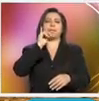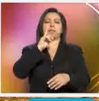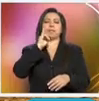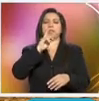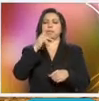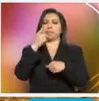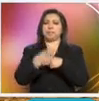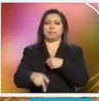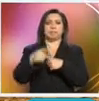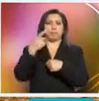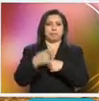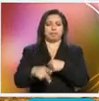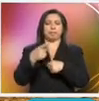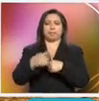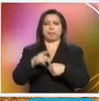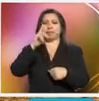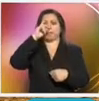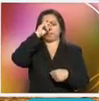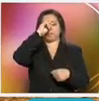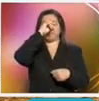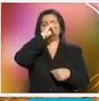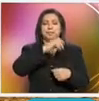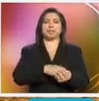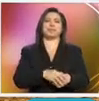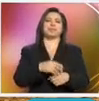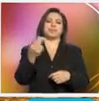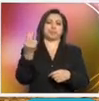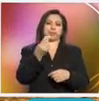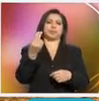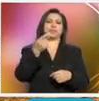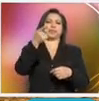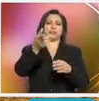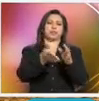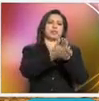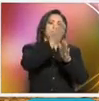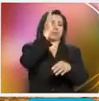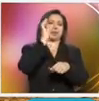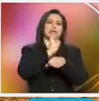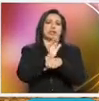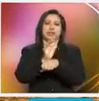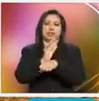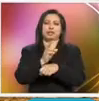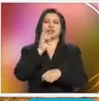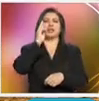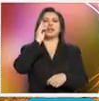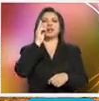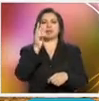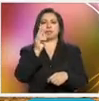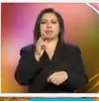Es debatible, por eso quiero que vean la película. Para la hora de ya tener todos el final controlado,